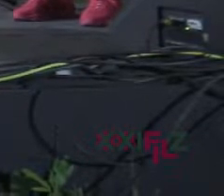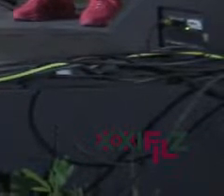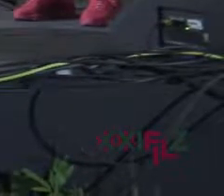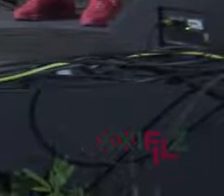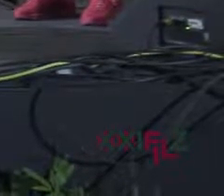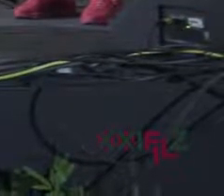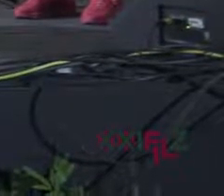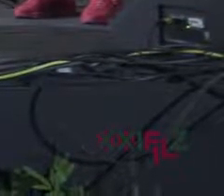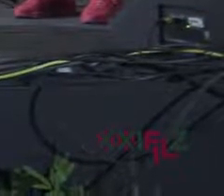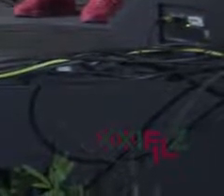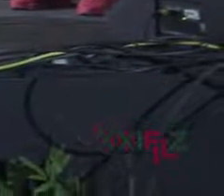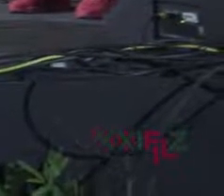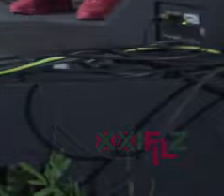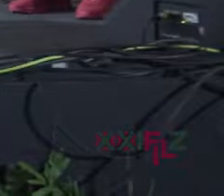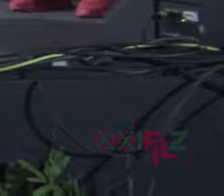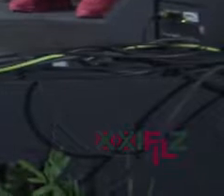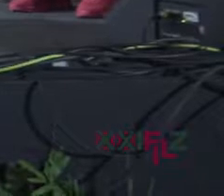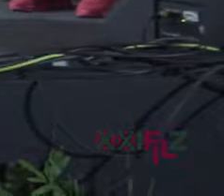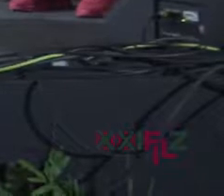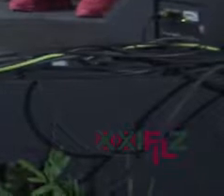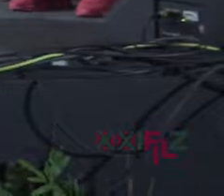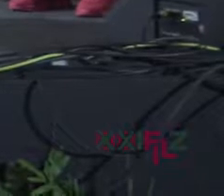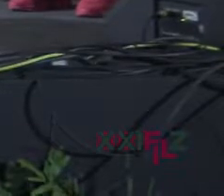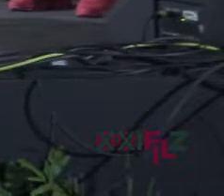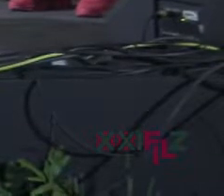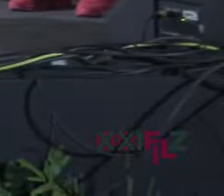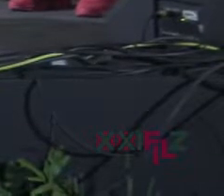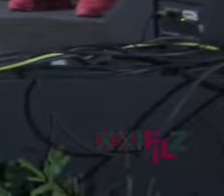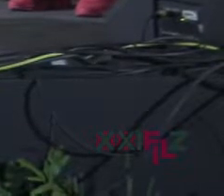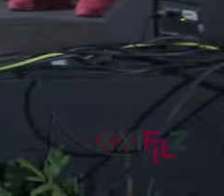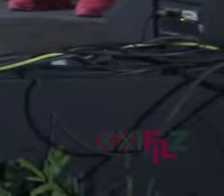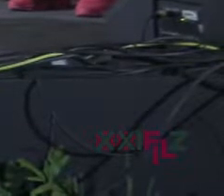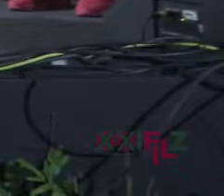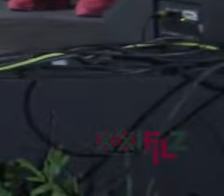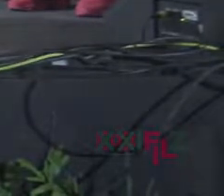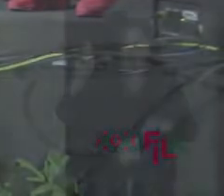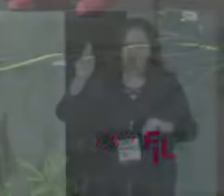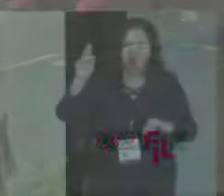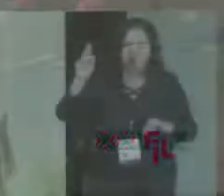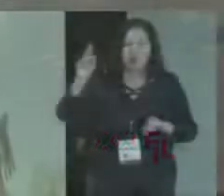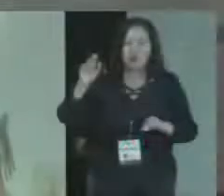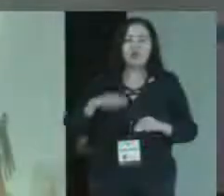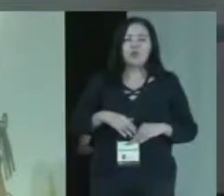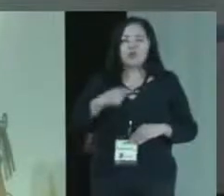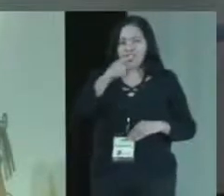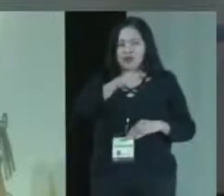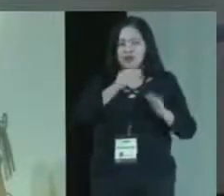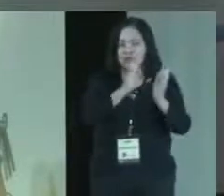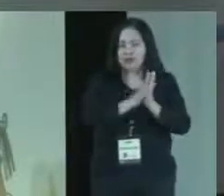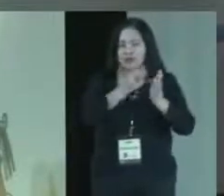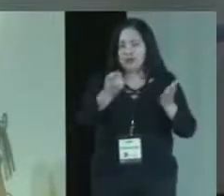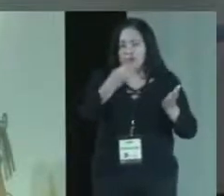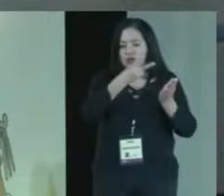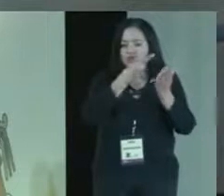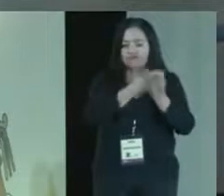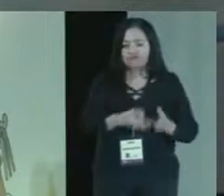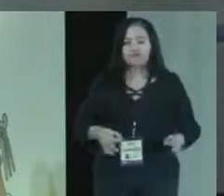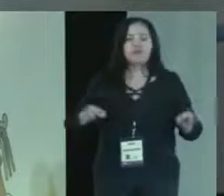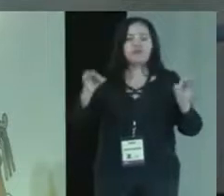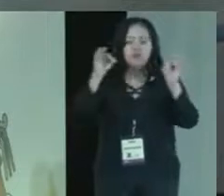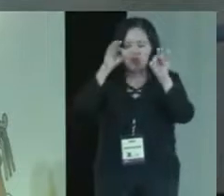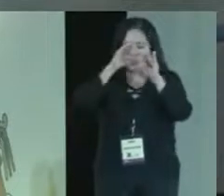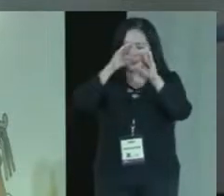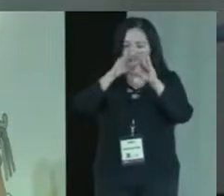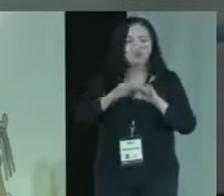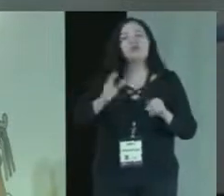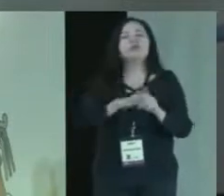libro realmente importante. Yo estoy aquí representando al Fondo de Cultura, pero no lo hago porque esto es como un anuncio, sino porque realmente